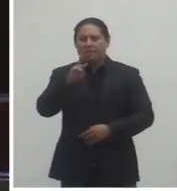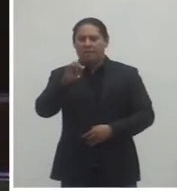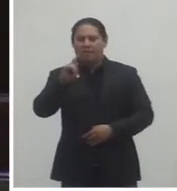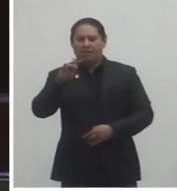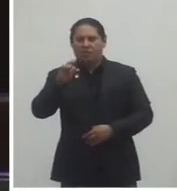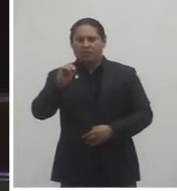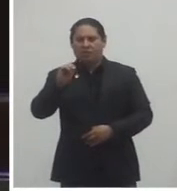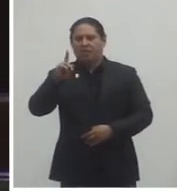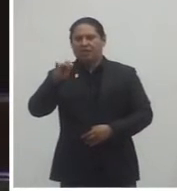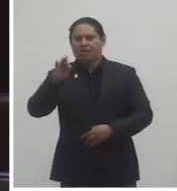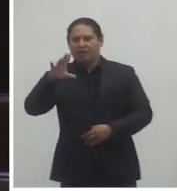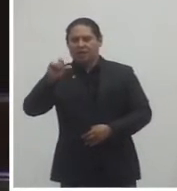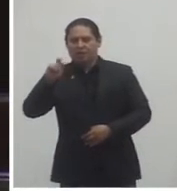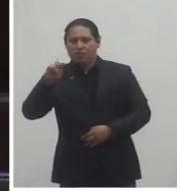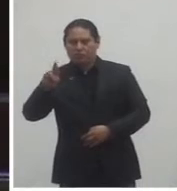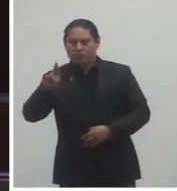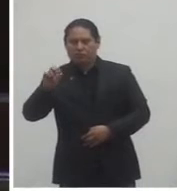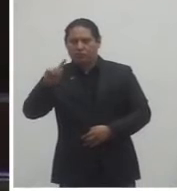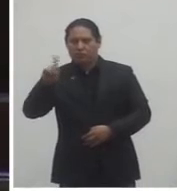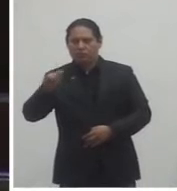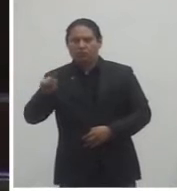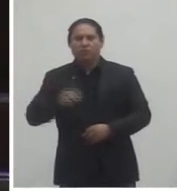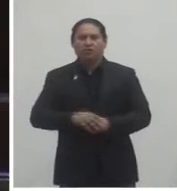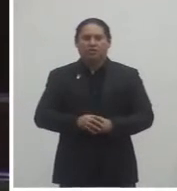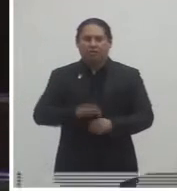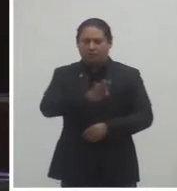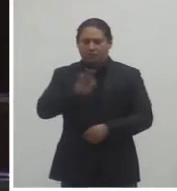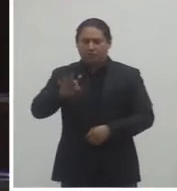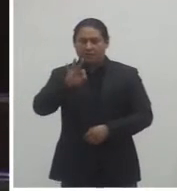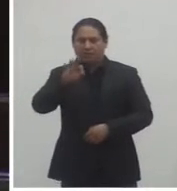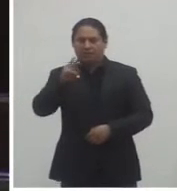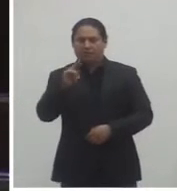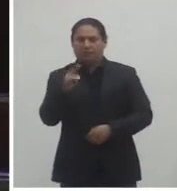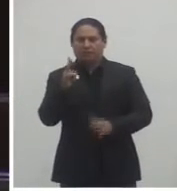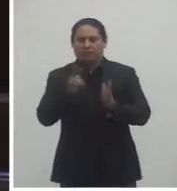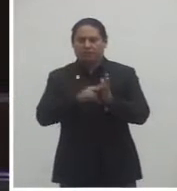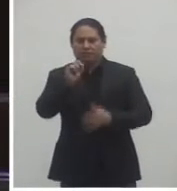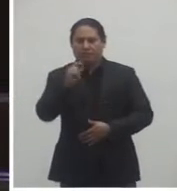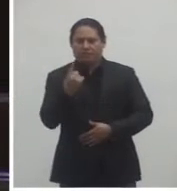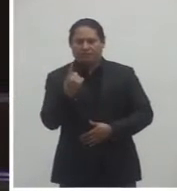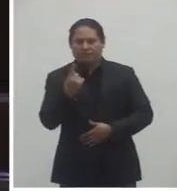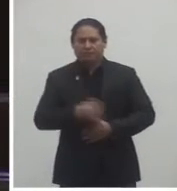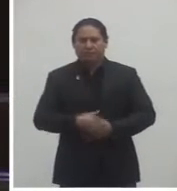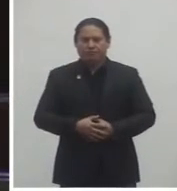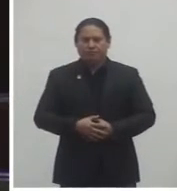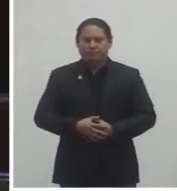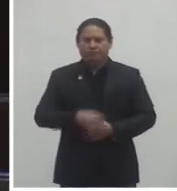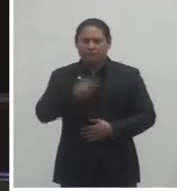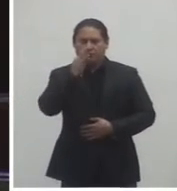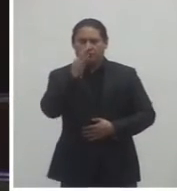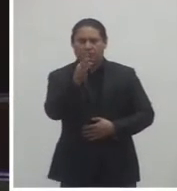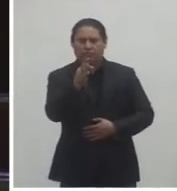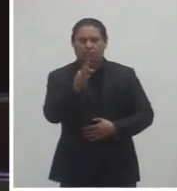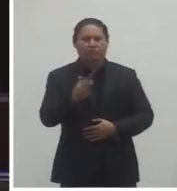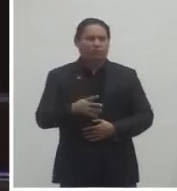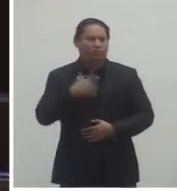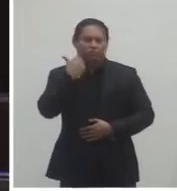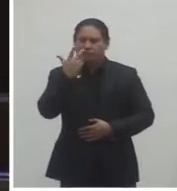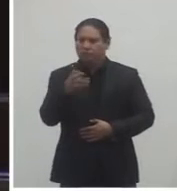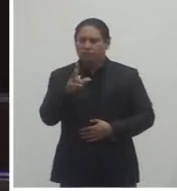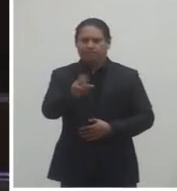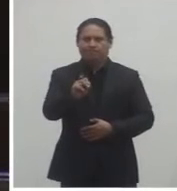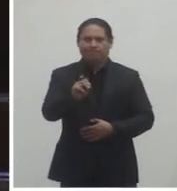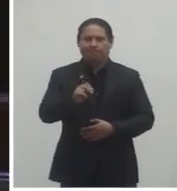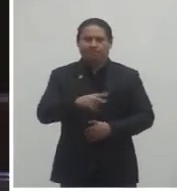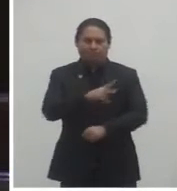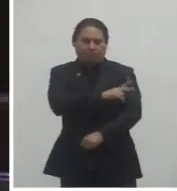la Cruz, mediante escrito de fecha 3 de noviembre del presente año, manifiesta que no desea participar